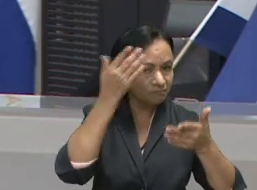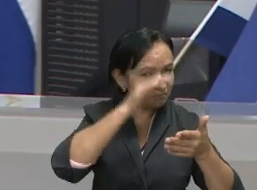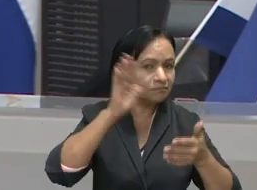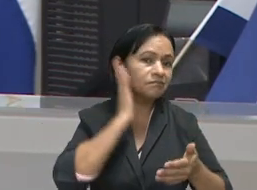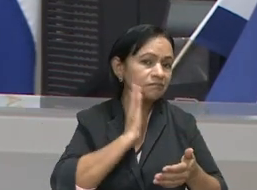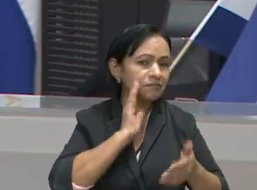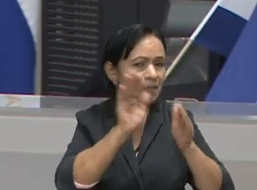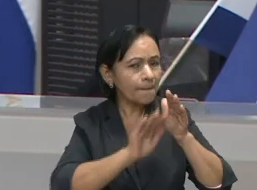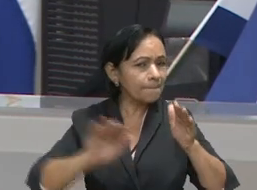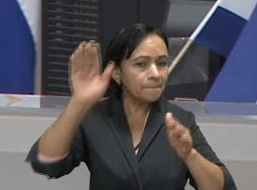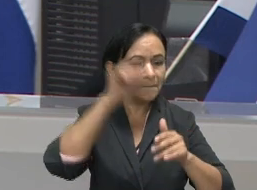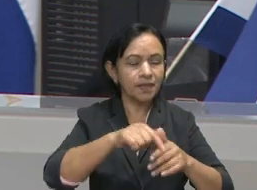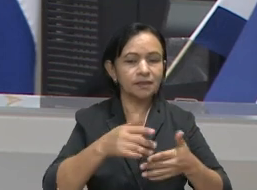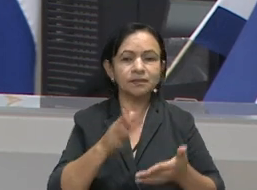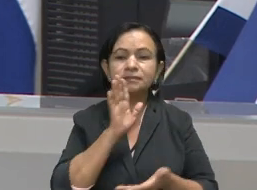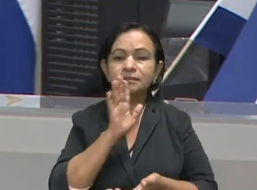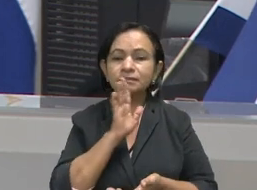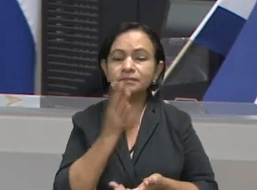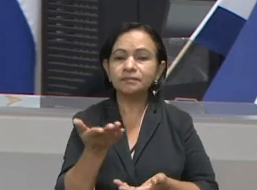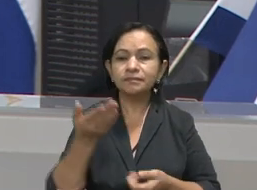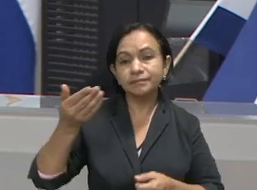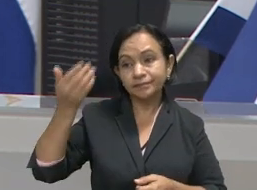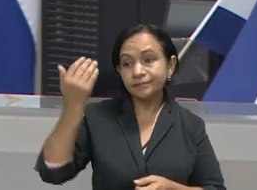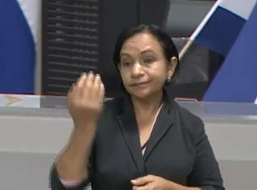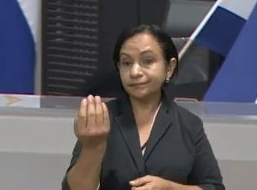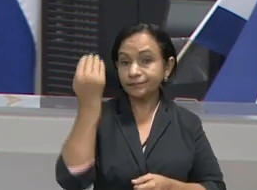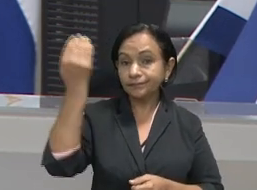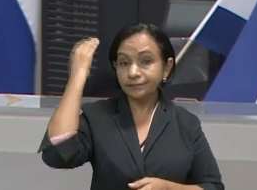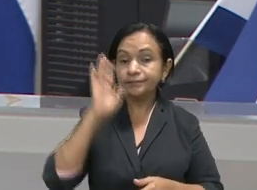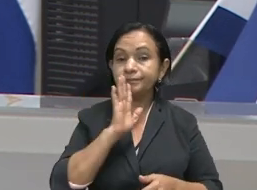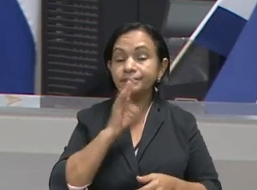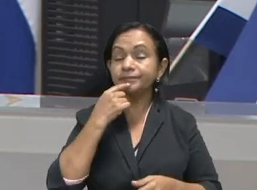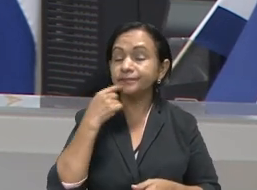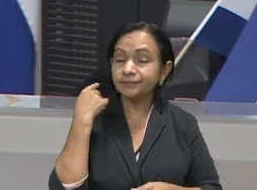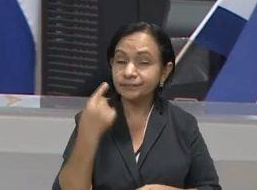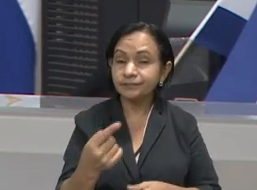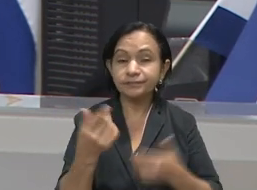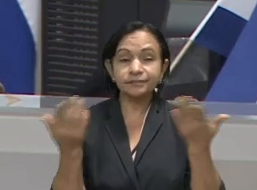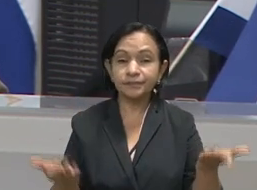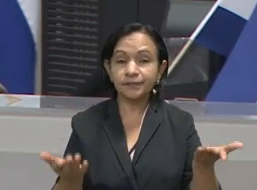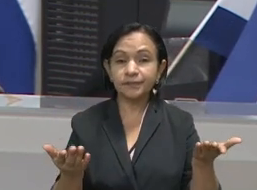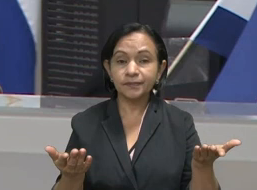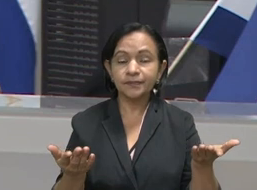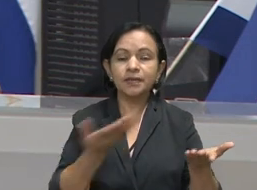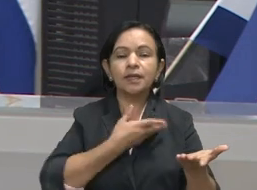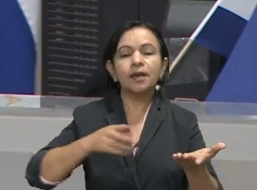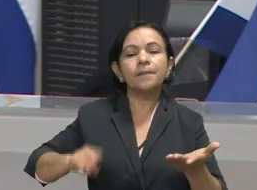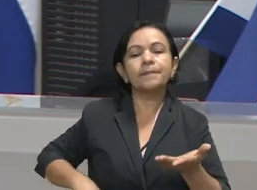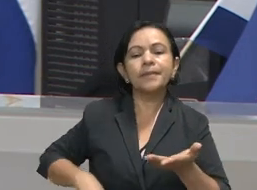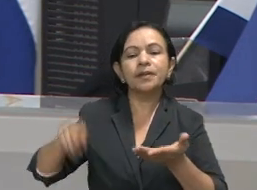cuando se habla en la historia, se dicen que los